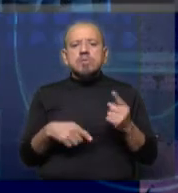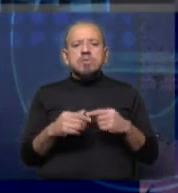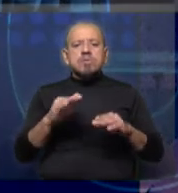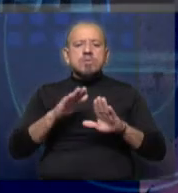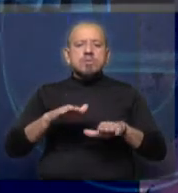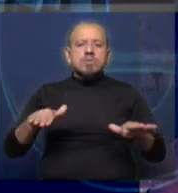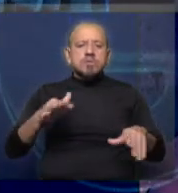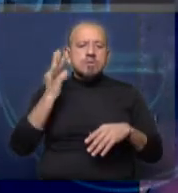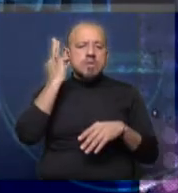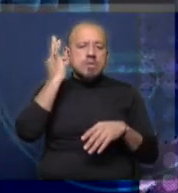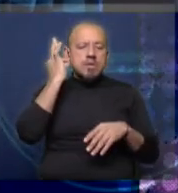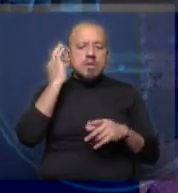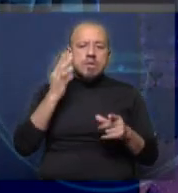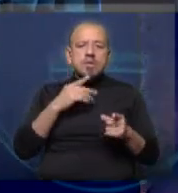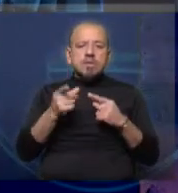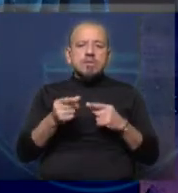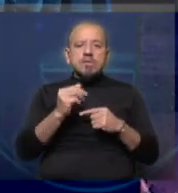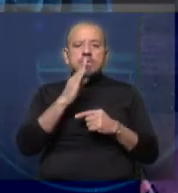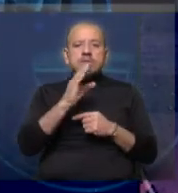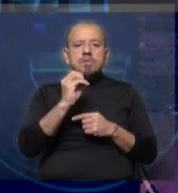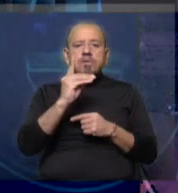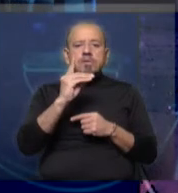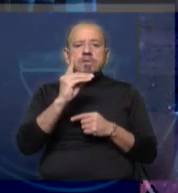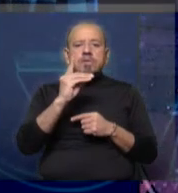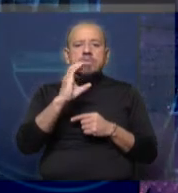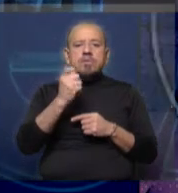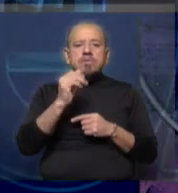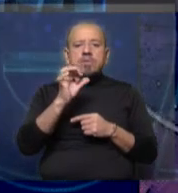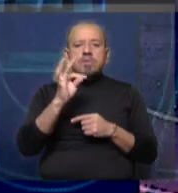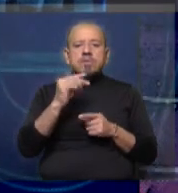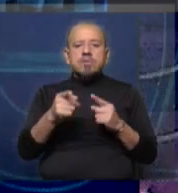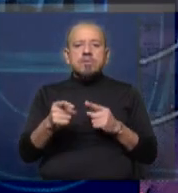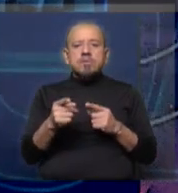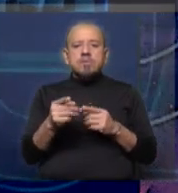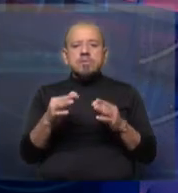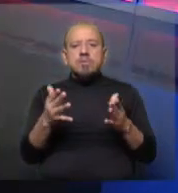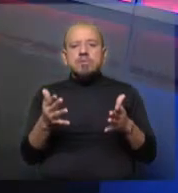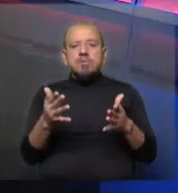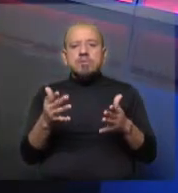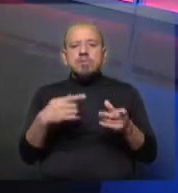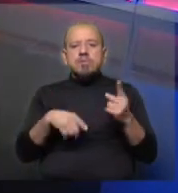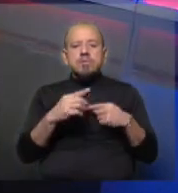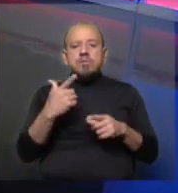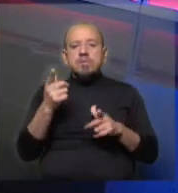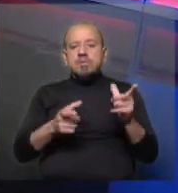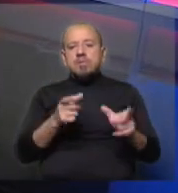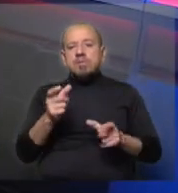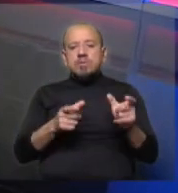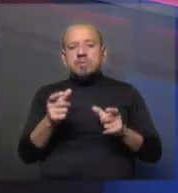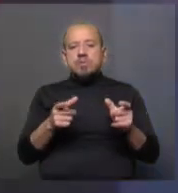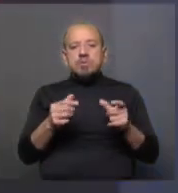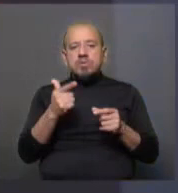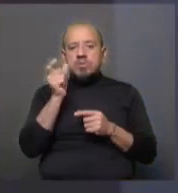y hubieron muchos debates sobre eso y el podcast habla de eso se dan las dos campanas de la gente que opinaba con